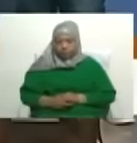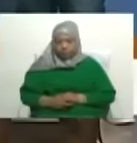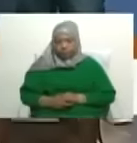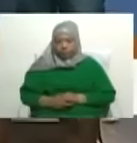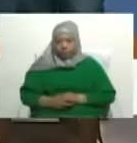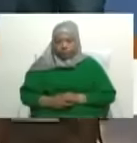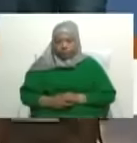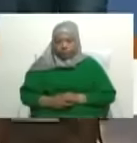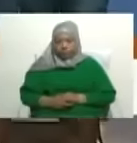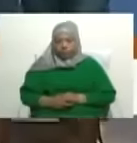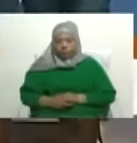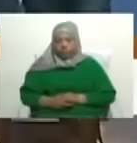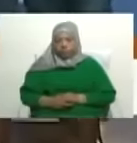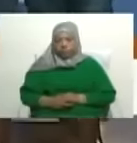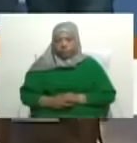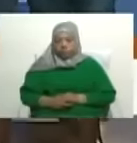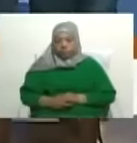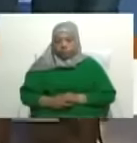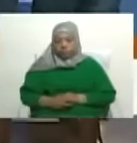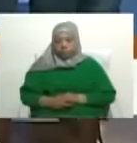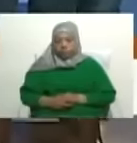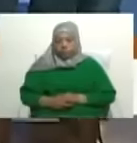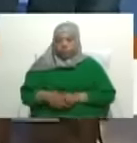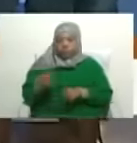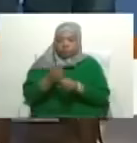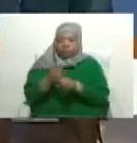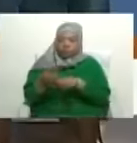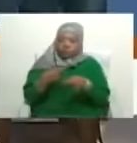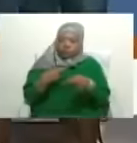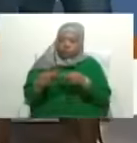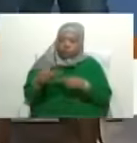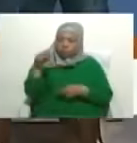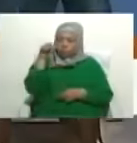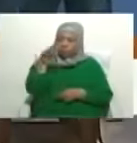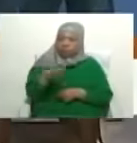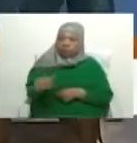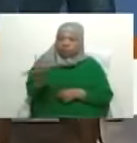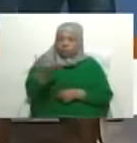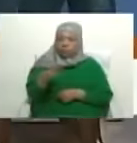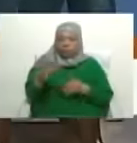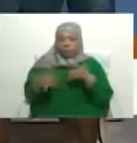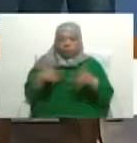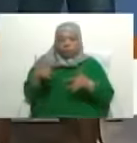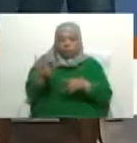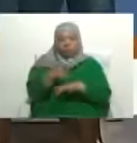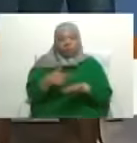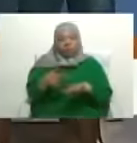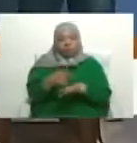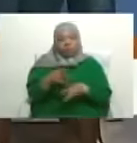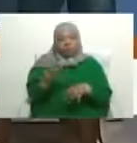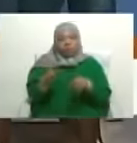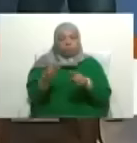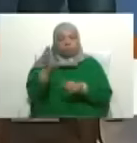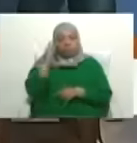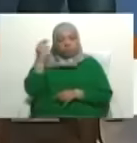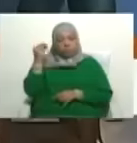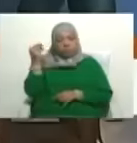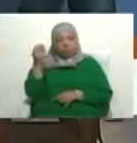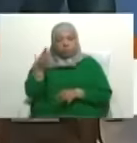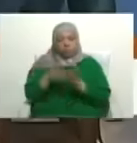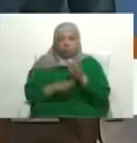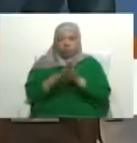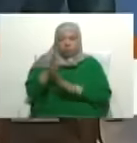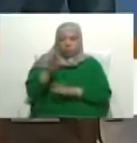En cuanto a eso, bueno, me imagino que esas son posiciones que están más relacionadas con acciones entre los gobiernos, que me imagino tendrán que